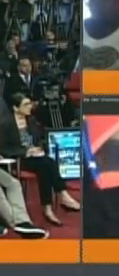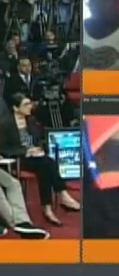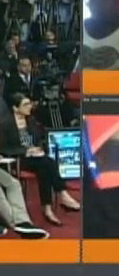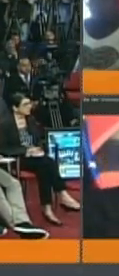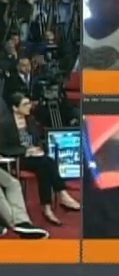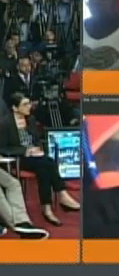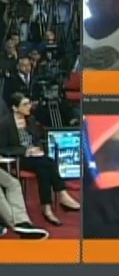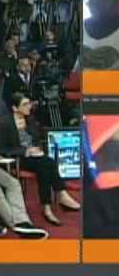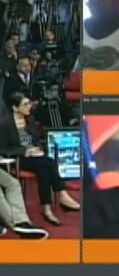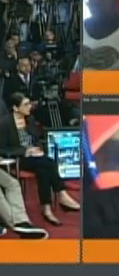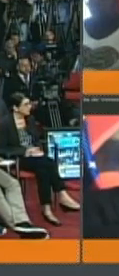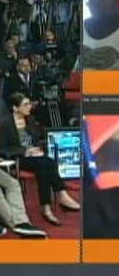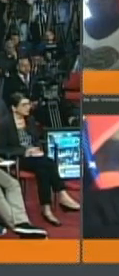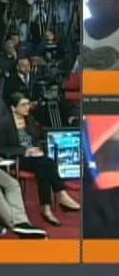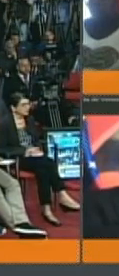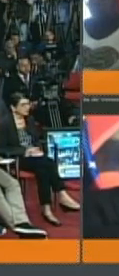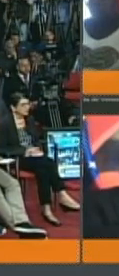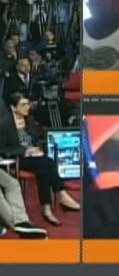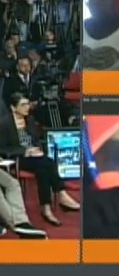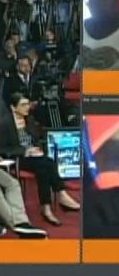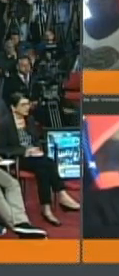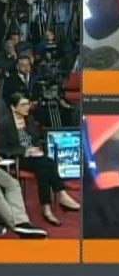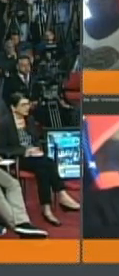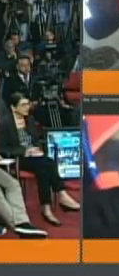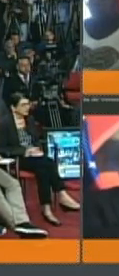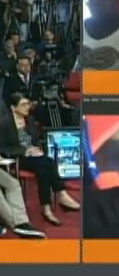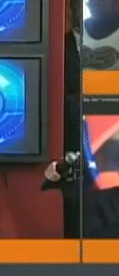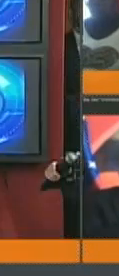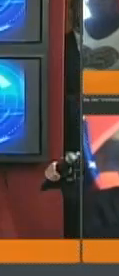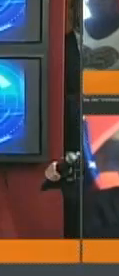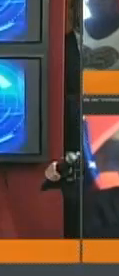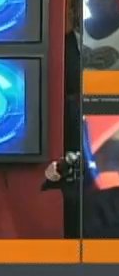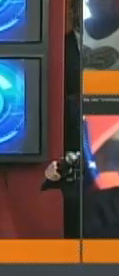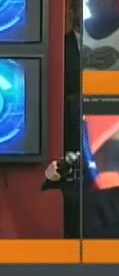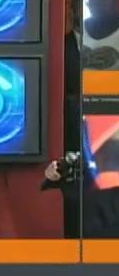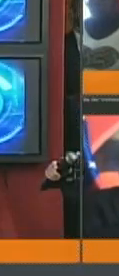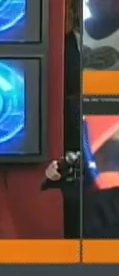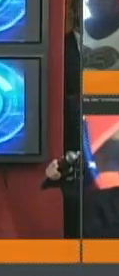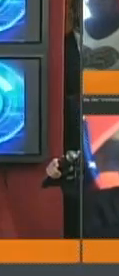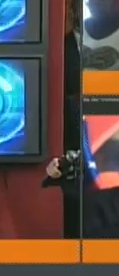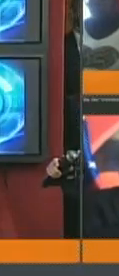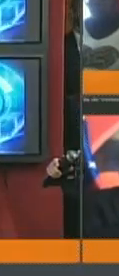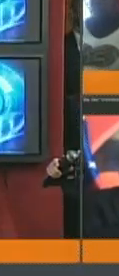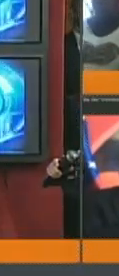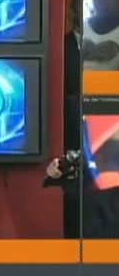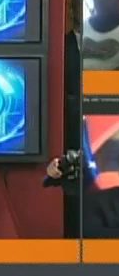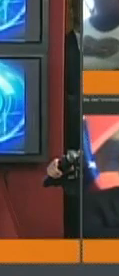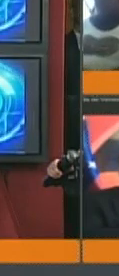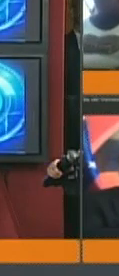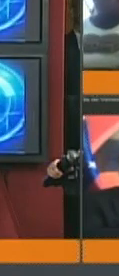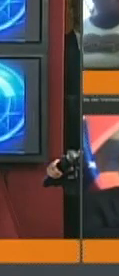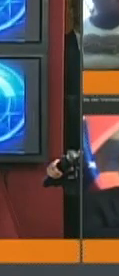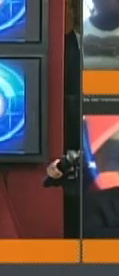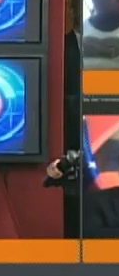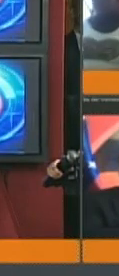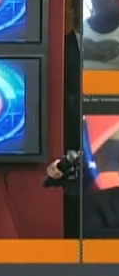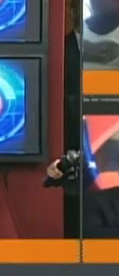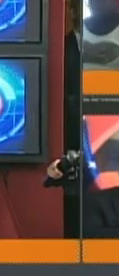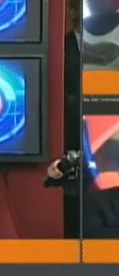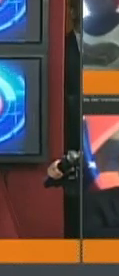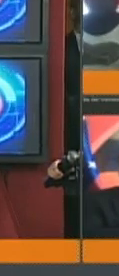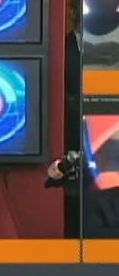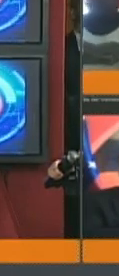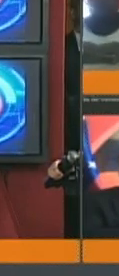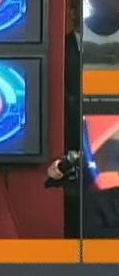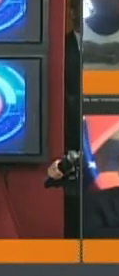En este momento está disponible el primer contacto con San Vicente y las Granadinas, señor presidente, para que usted pueda interactuar con ellos en esta